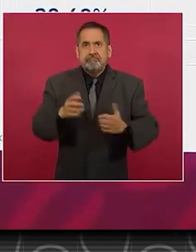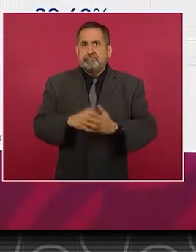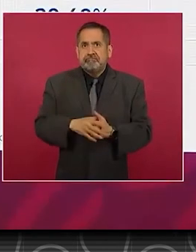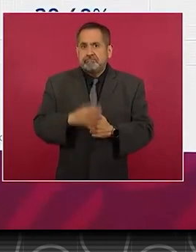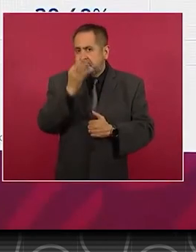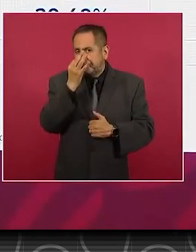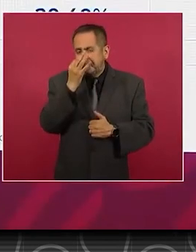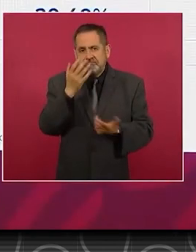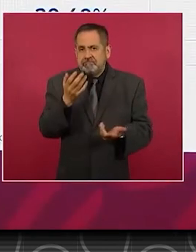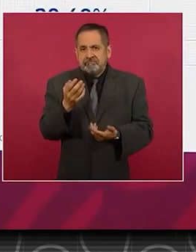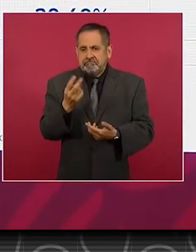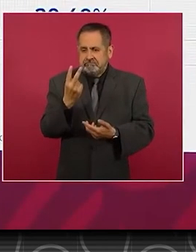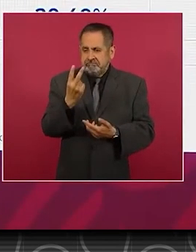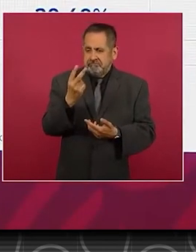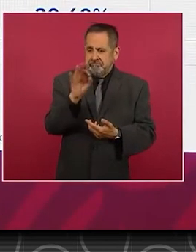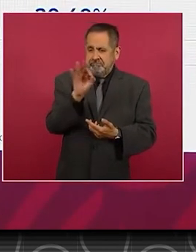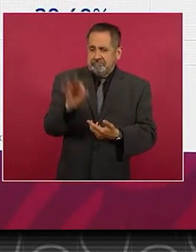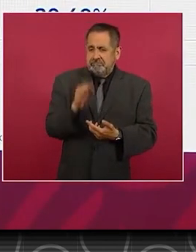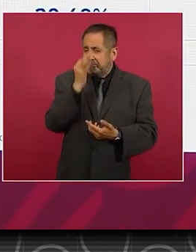al 2%,